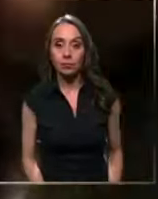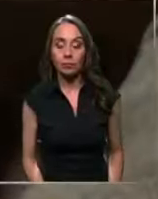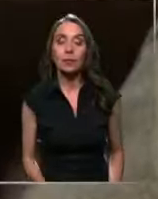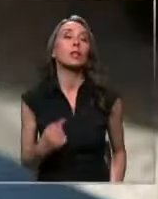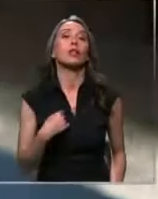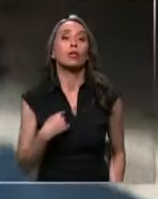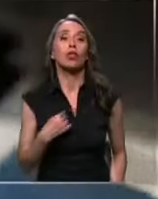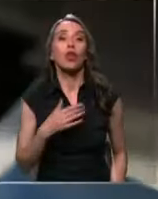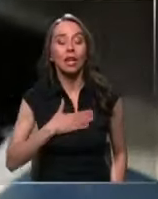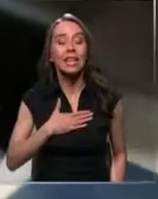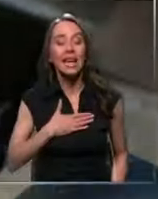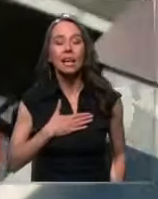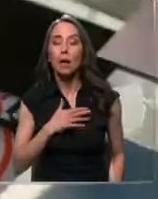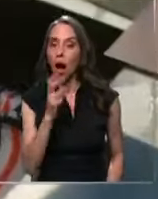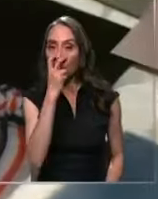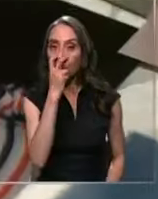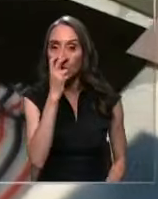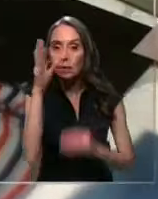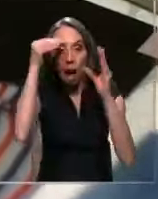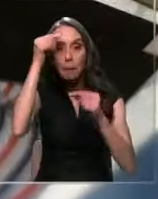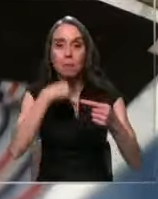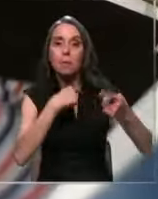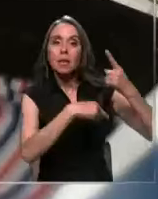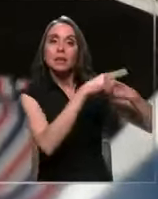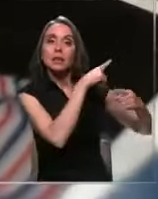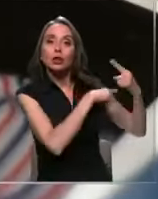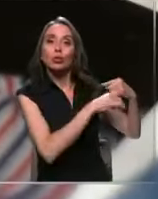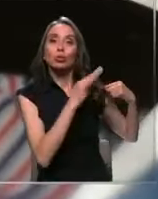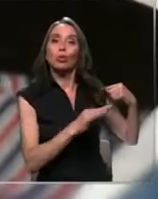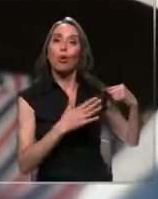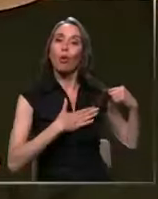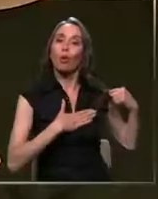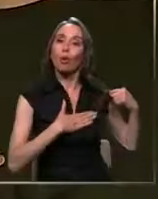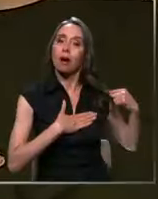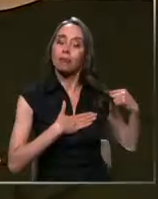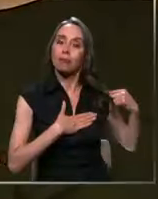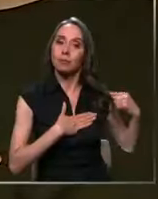Quería hacerlo, tenía curiosidad de aprender de mi historia.